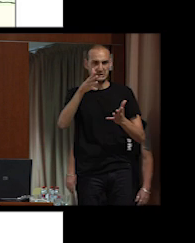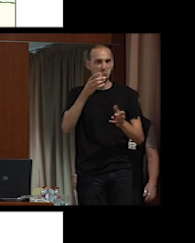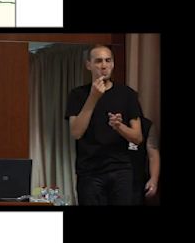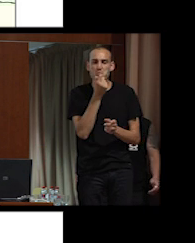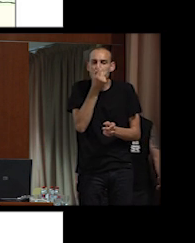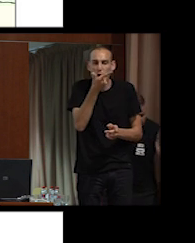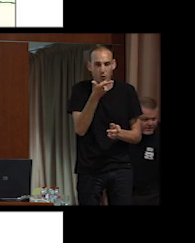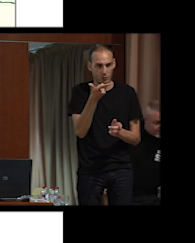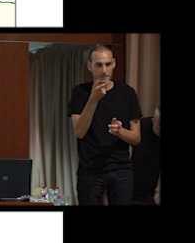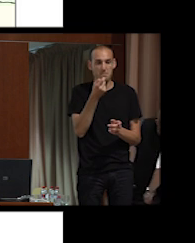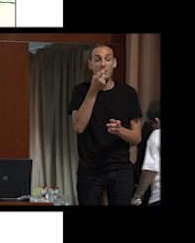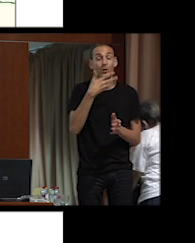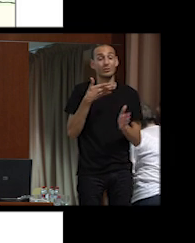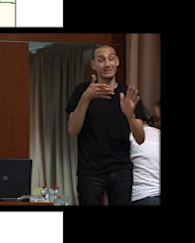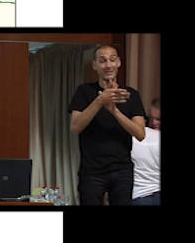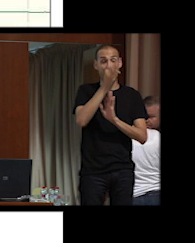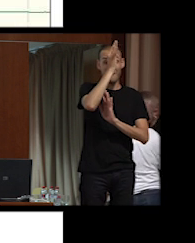aquí, por eso no tienen sueño reparador.